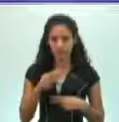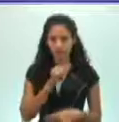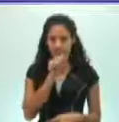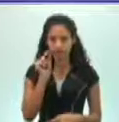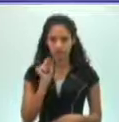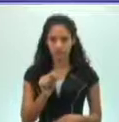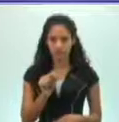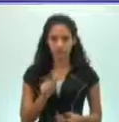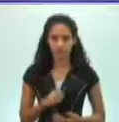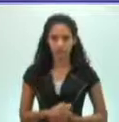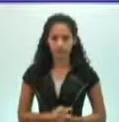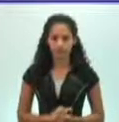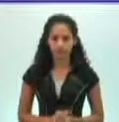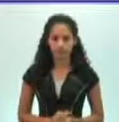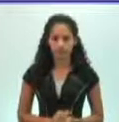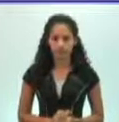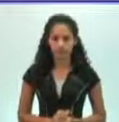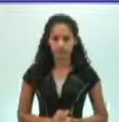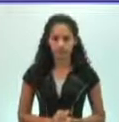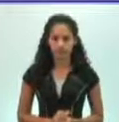estas actividades.